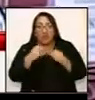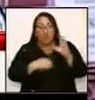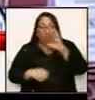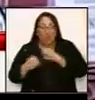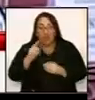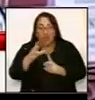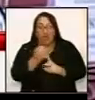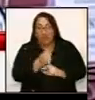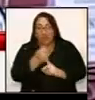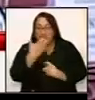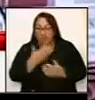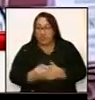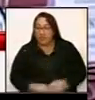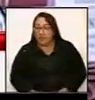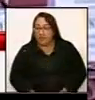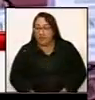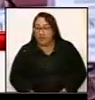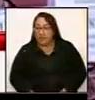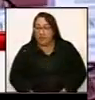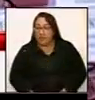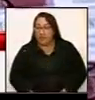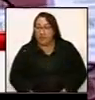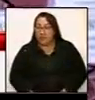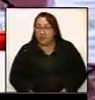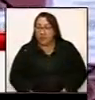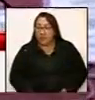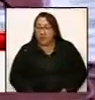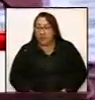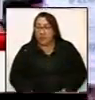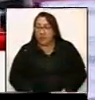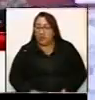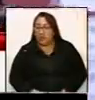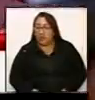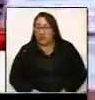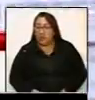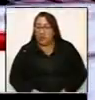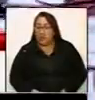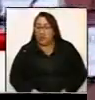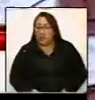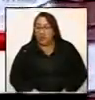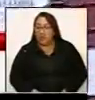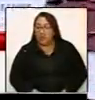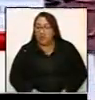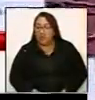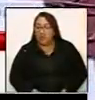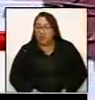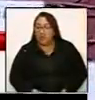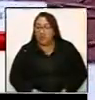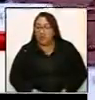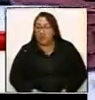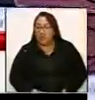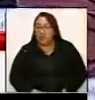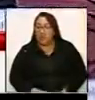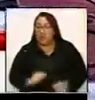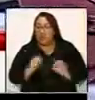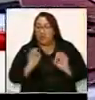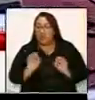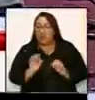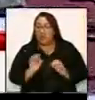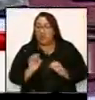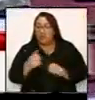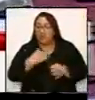buscamos alcanzar. Gracias, presidente. Gracias, ahorita justo conversamos sobre... Sí, señorita Chacón. Sí, justamente en ese sentido